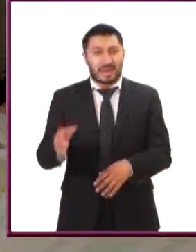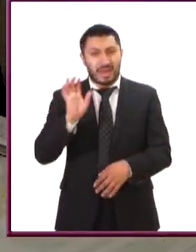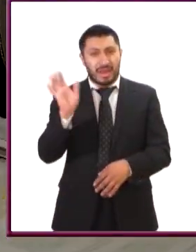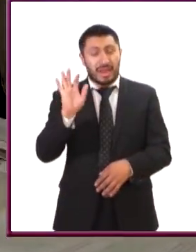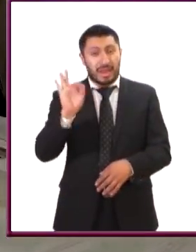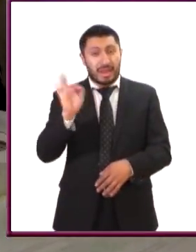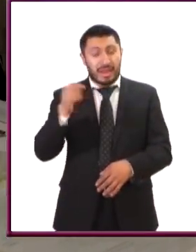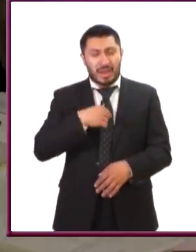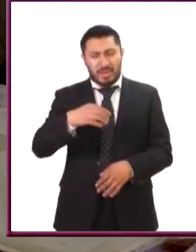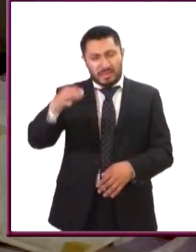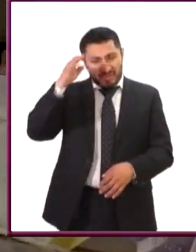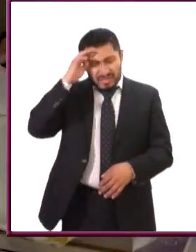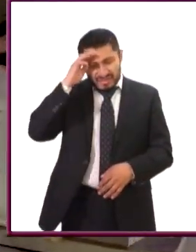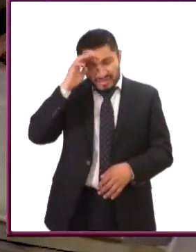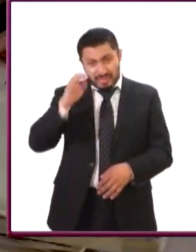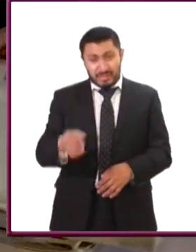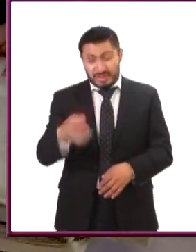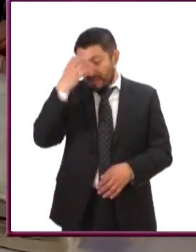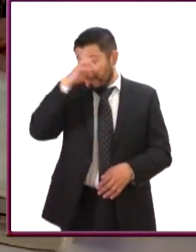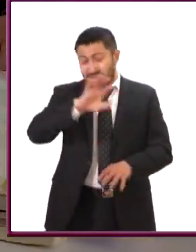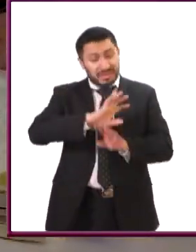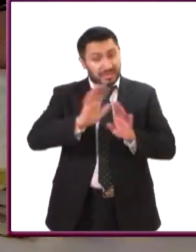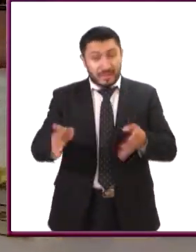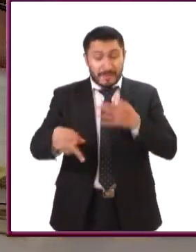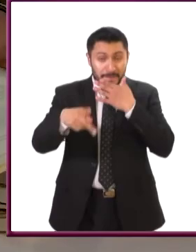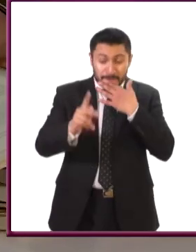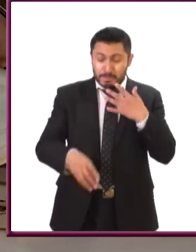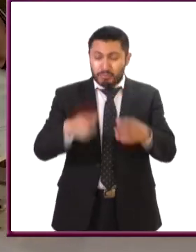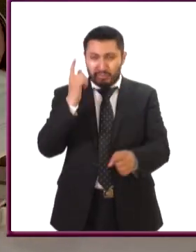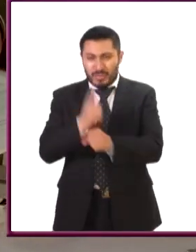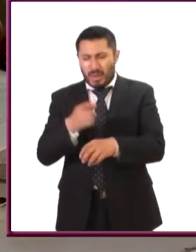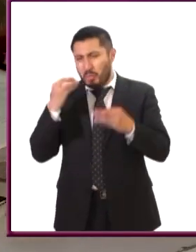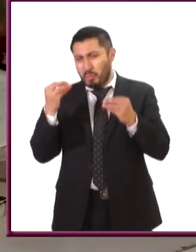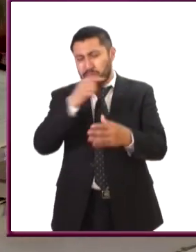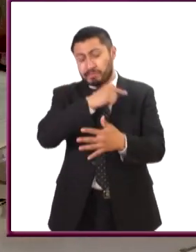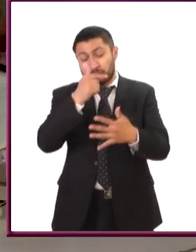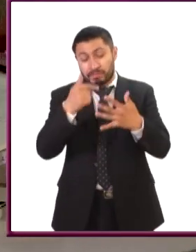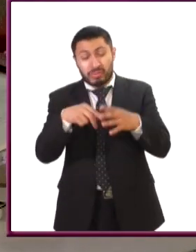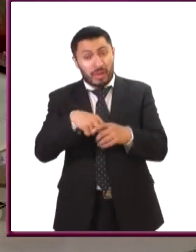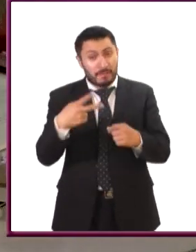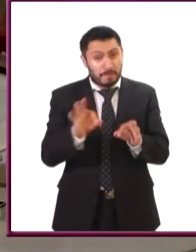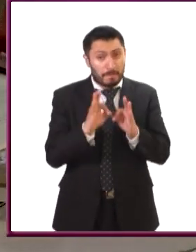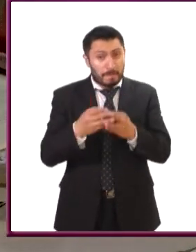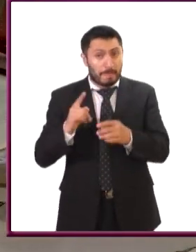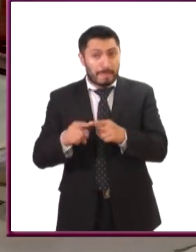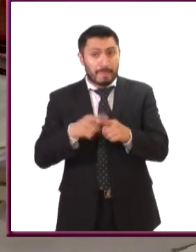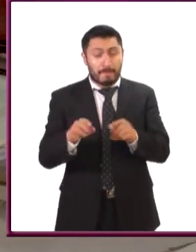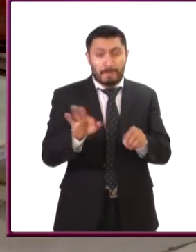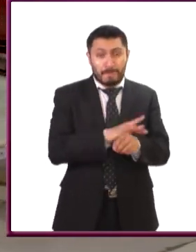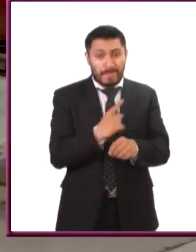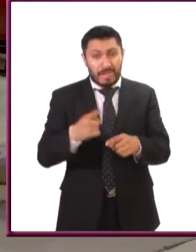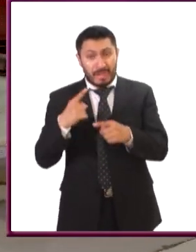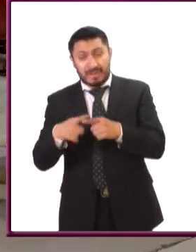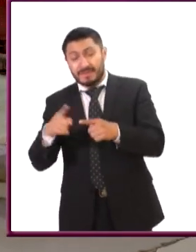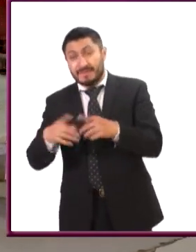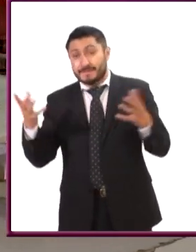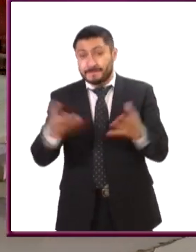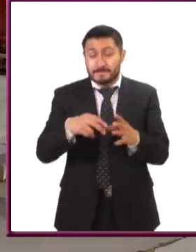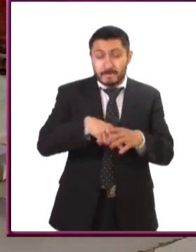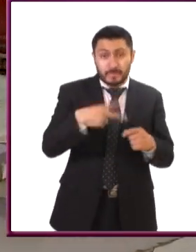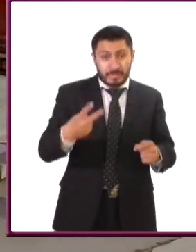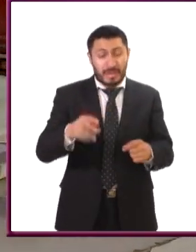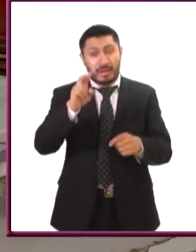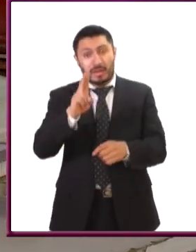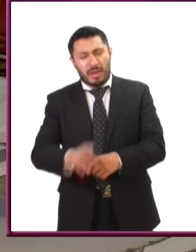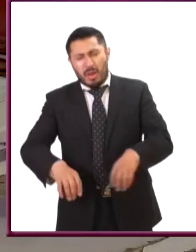Órale. Cuando pensaba que nada podía escucharse más extraño, resulta que hay varios tipos de vacío. Porque no es lo mismo generar